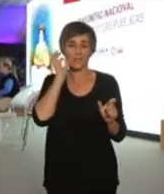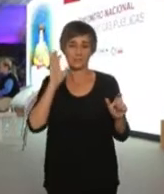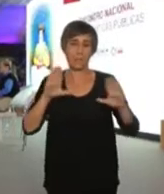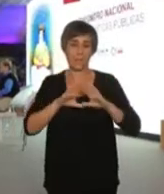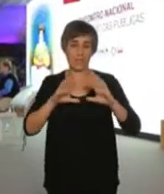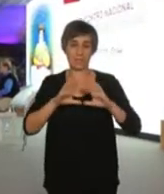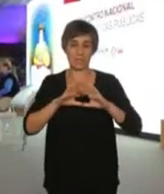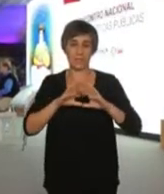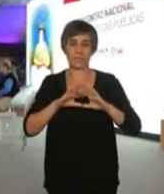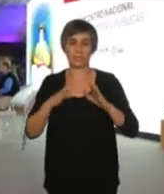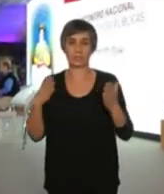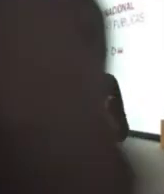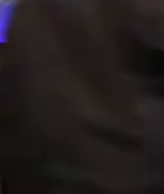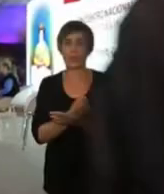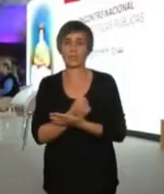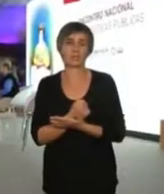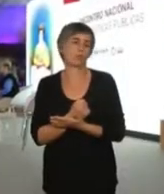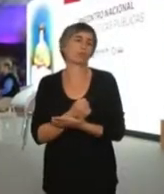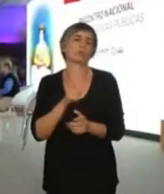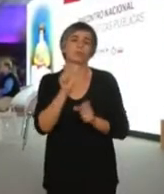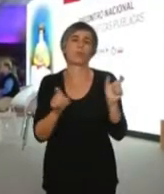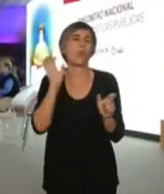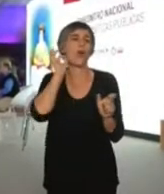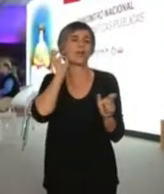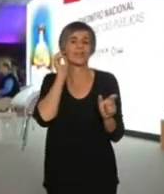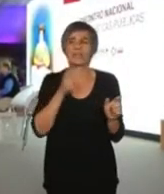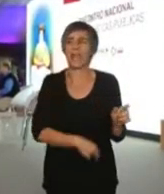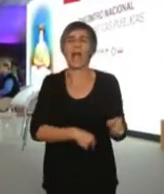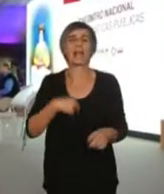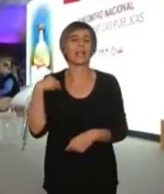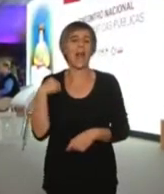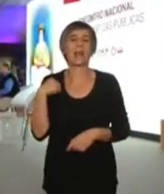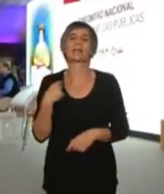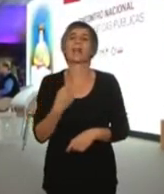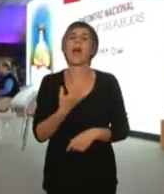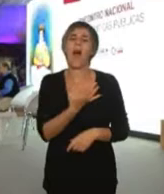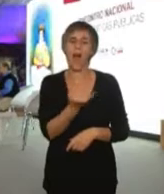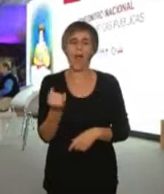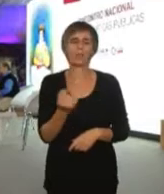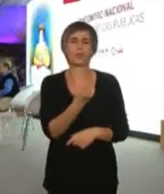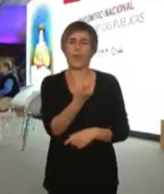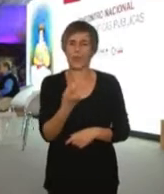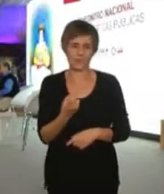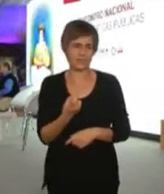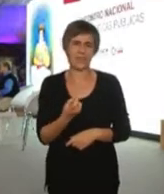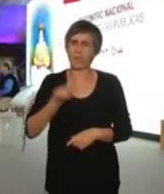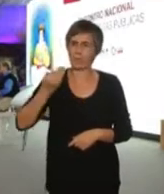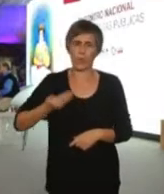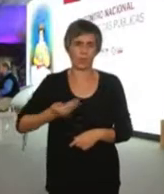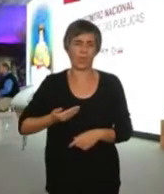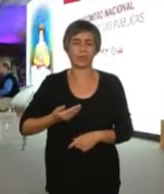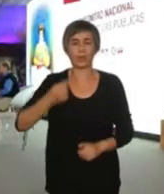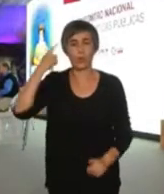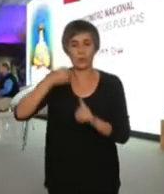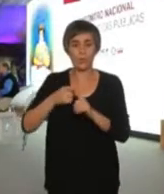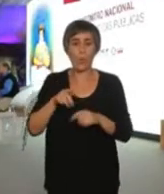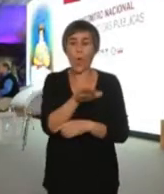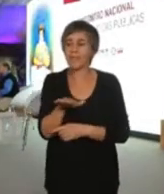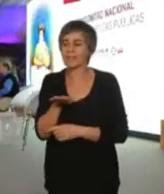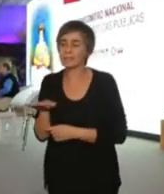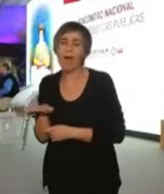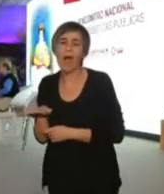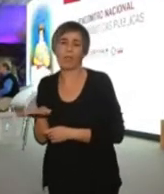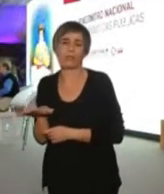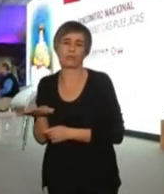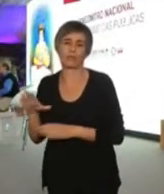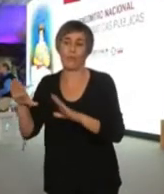feminismo y las mujeres en general tenemos una necesidad muy imperiosa de tener espacios feministas